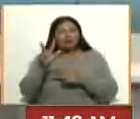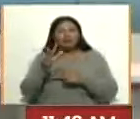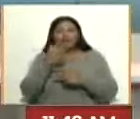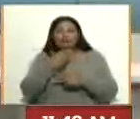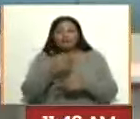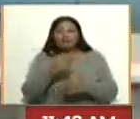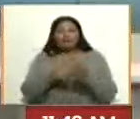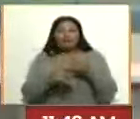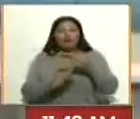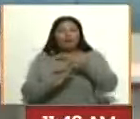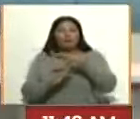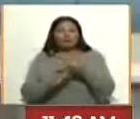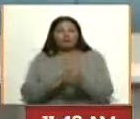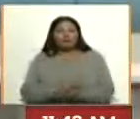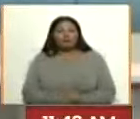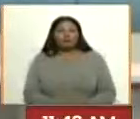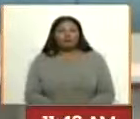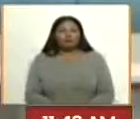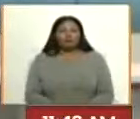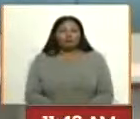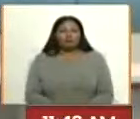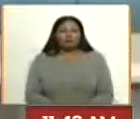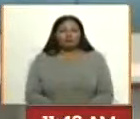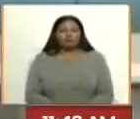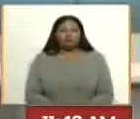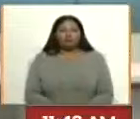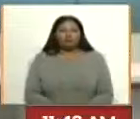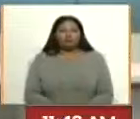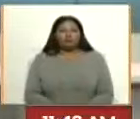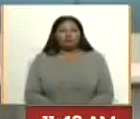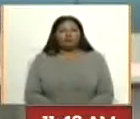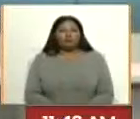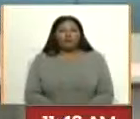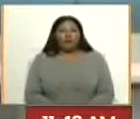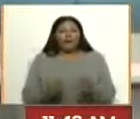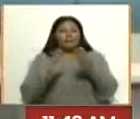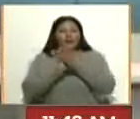vamos a la pausa. Fernando Rivero, analista político, amigo de la casa. Pausa, ya